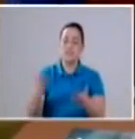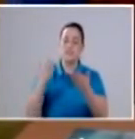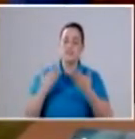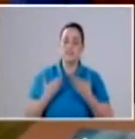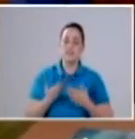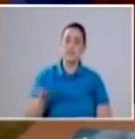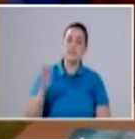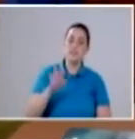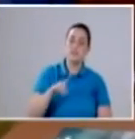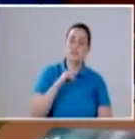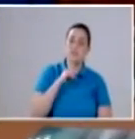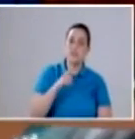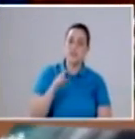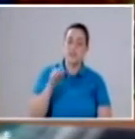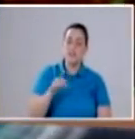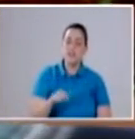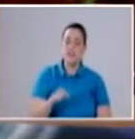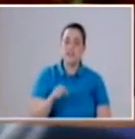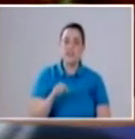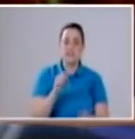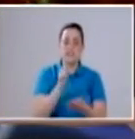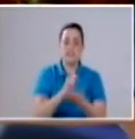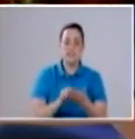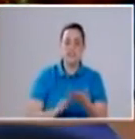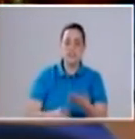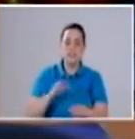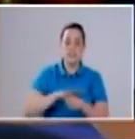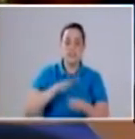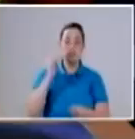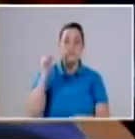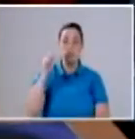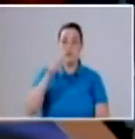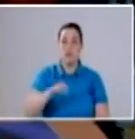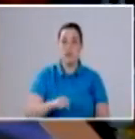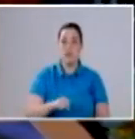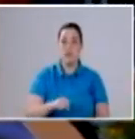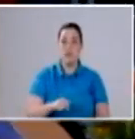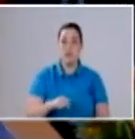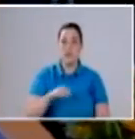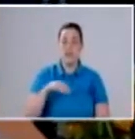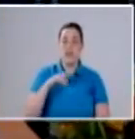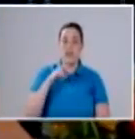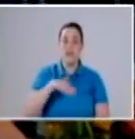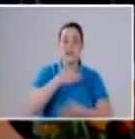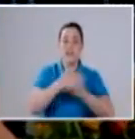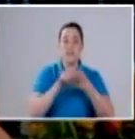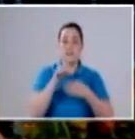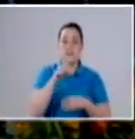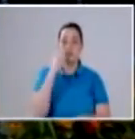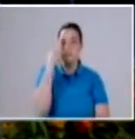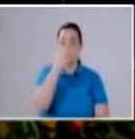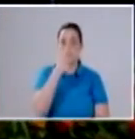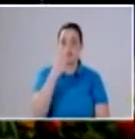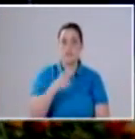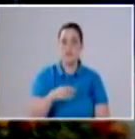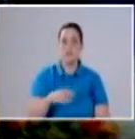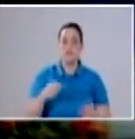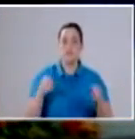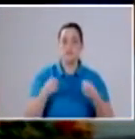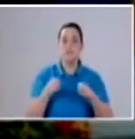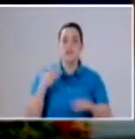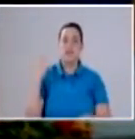dijo: esta escritura se ha cumplido hoy delante de vuestros ojos. Hace 2000 años estamos viviendo el año